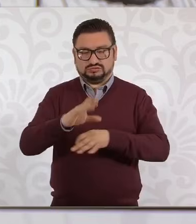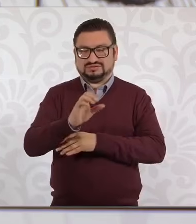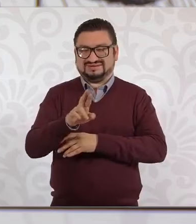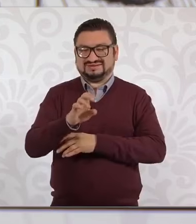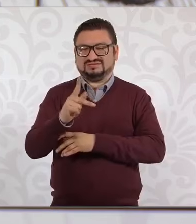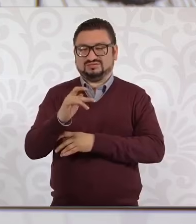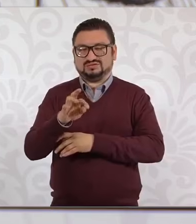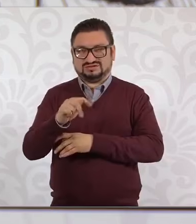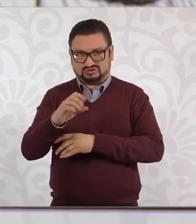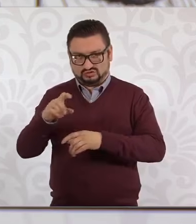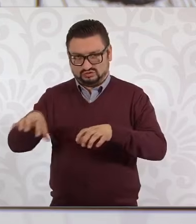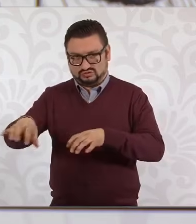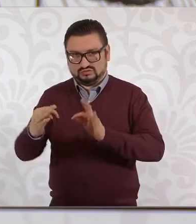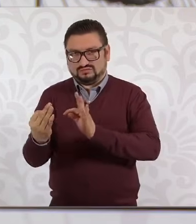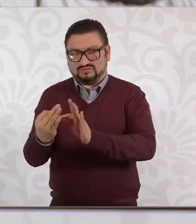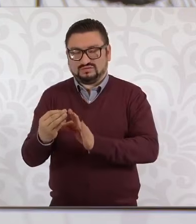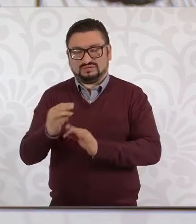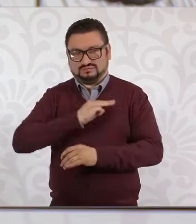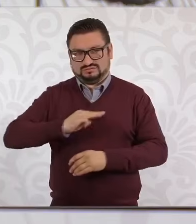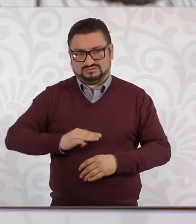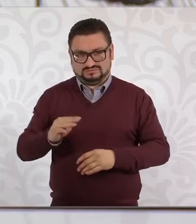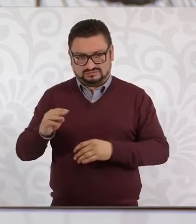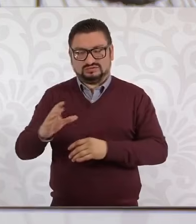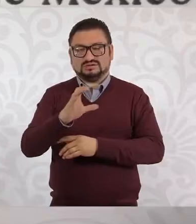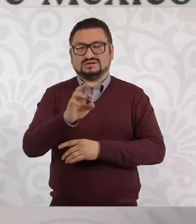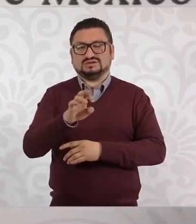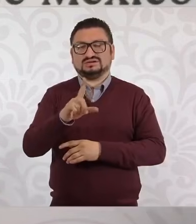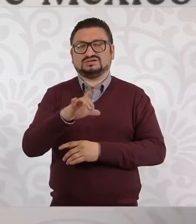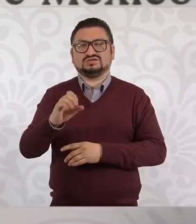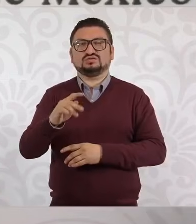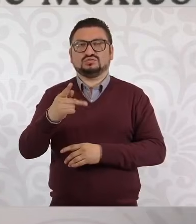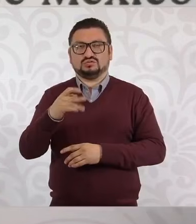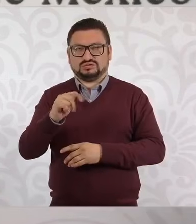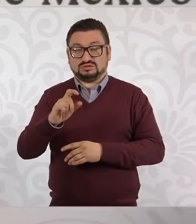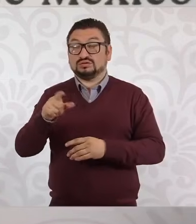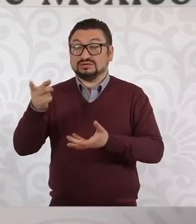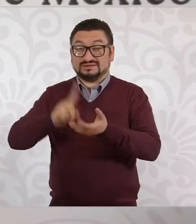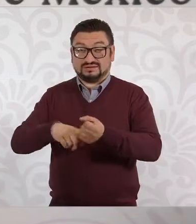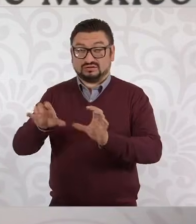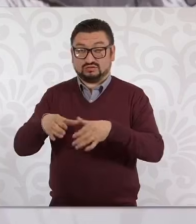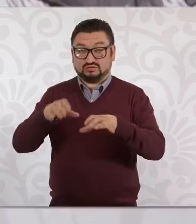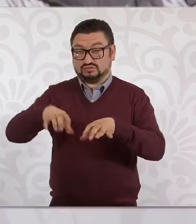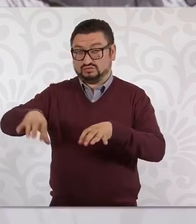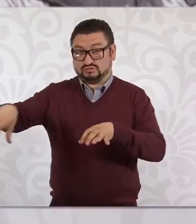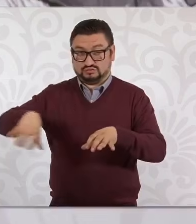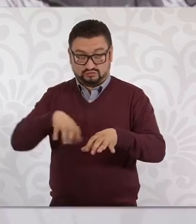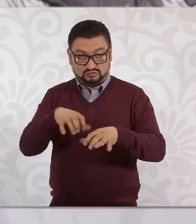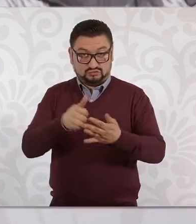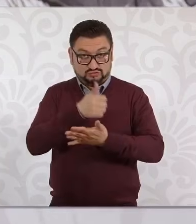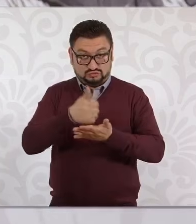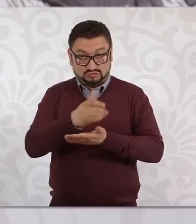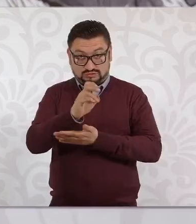Puerto o en el municipio de Carrillo Puerto. Carrillo Puerto tiene muchísimas comunidades, no solamente es la ciudad de Carrillo